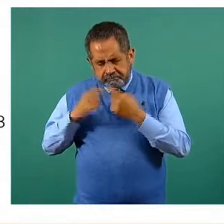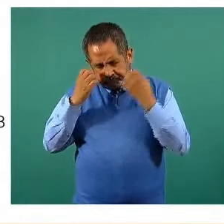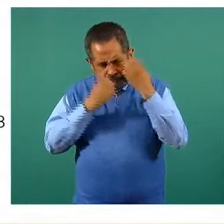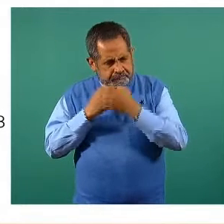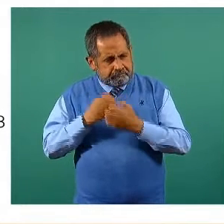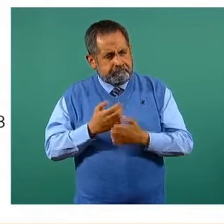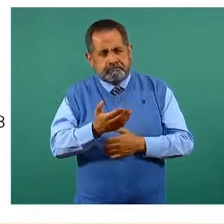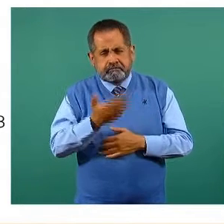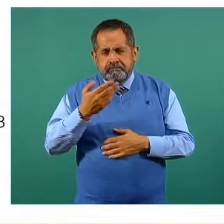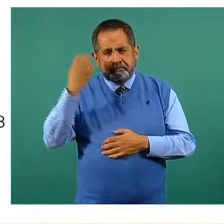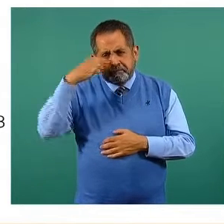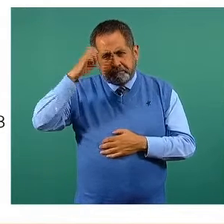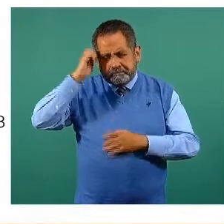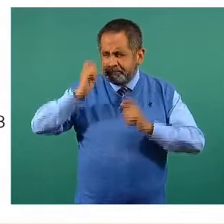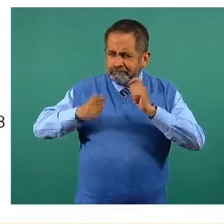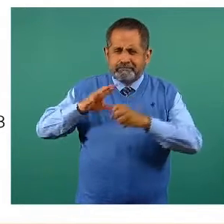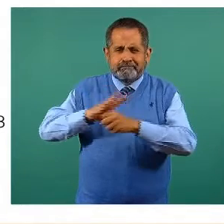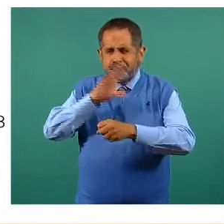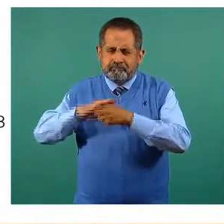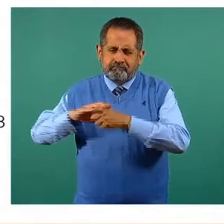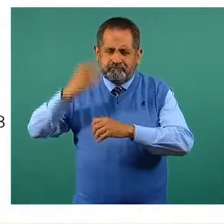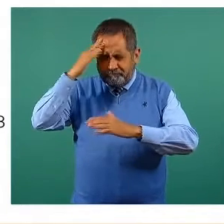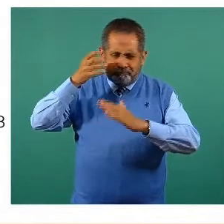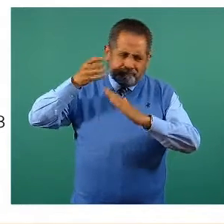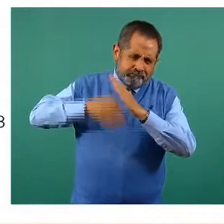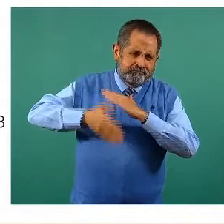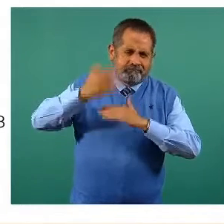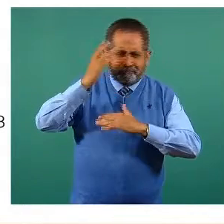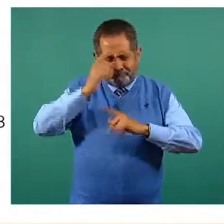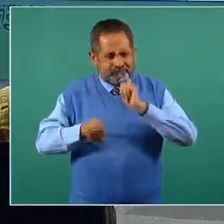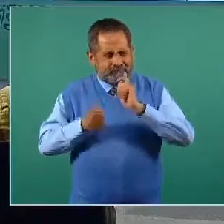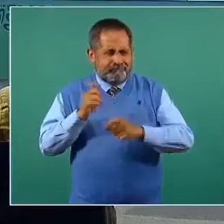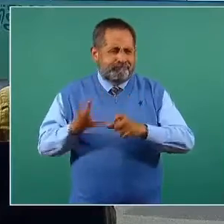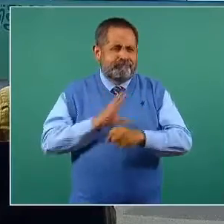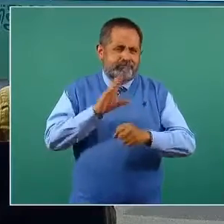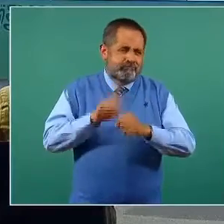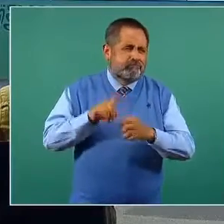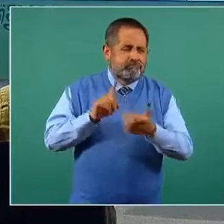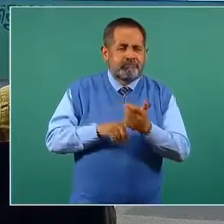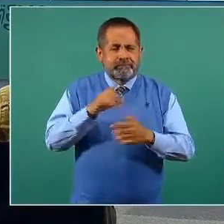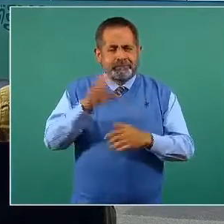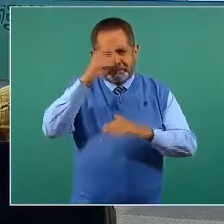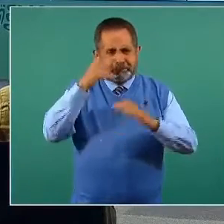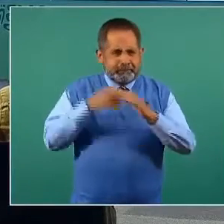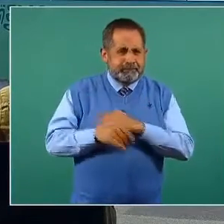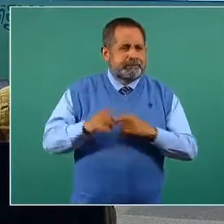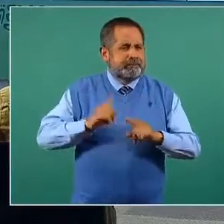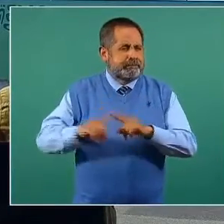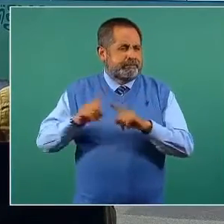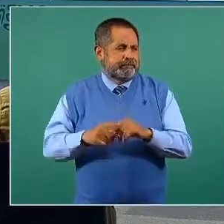a toda una serie de expertos, con conocimientos obviamente en los campos de la ciencia y de las